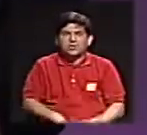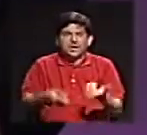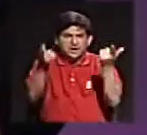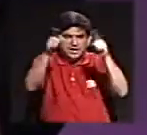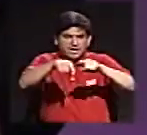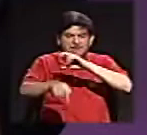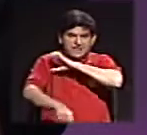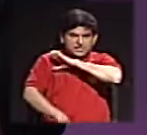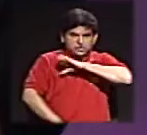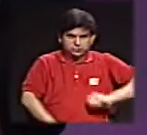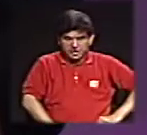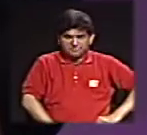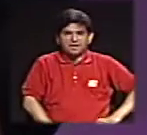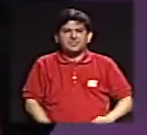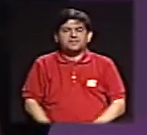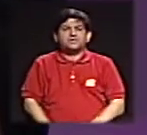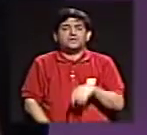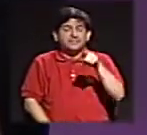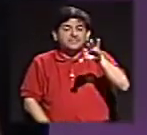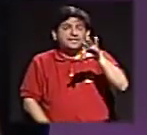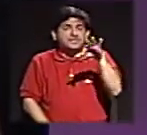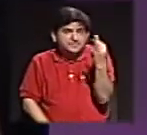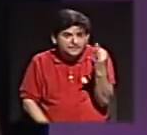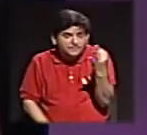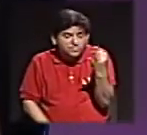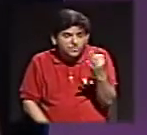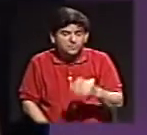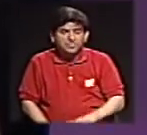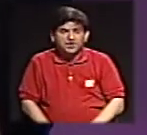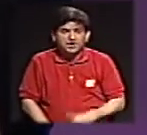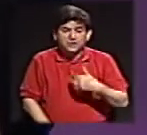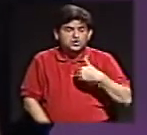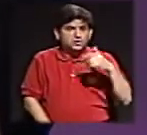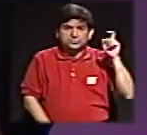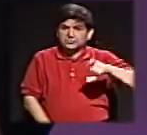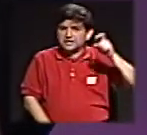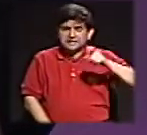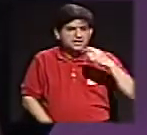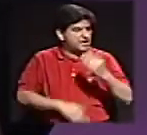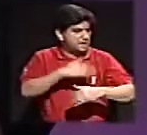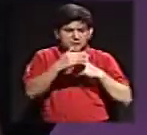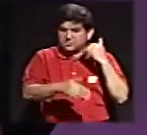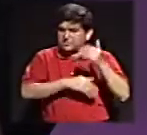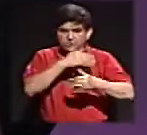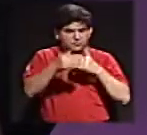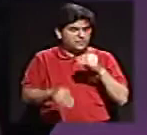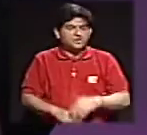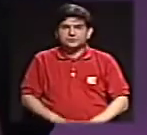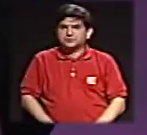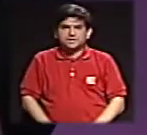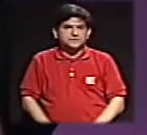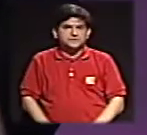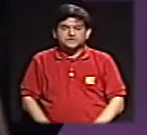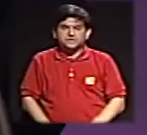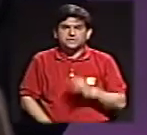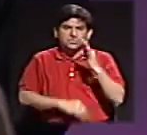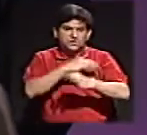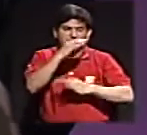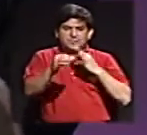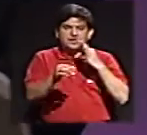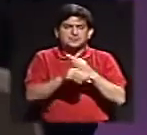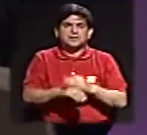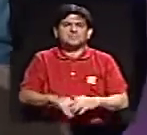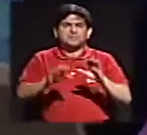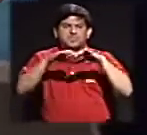El Salvador, ¿verdad? Claro, porque en ese sentido no hay ninguna necesidad de recurrir a la vía de la